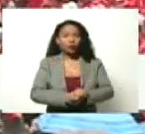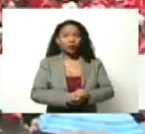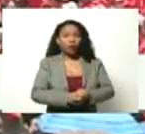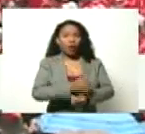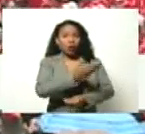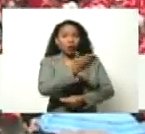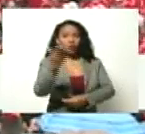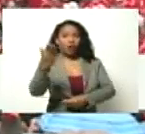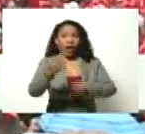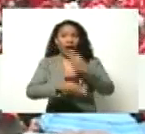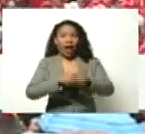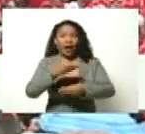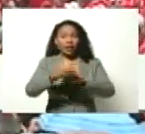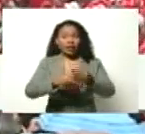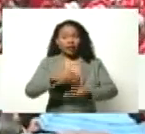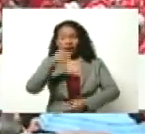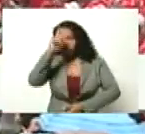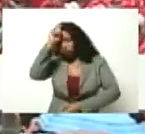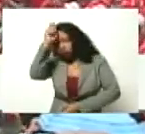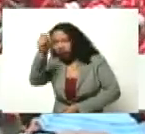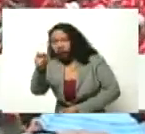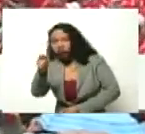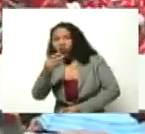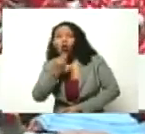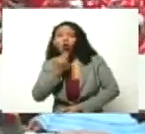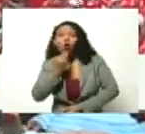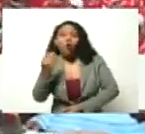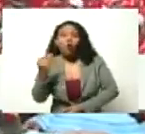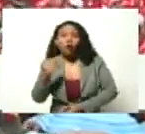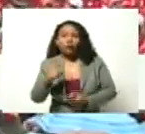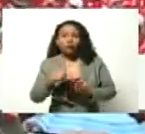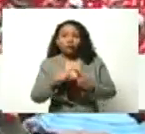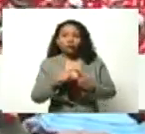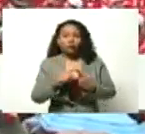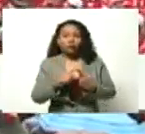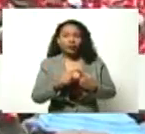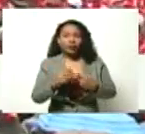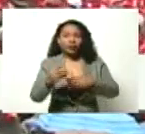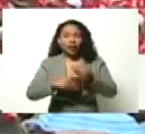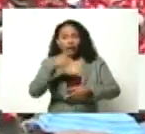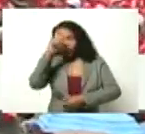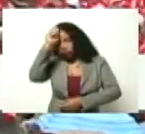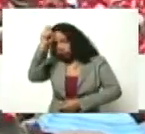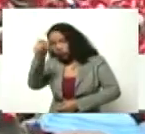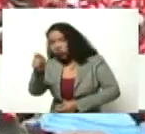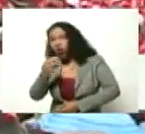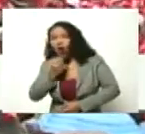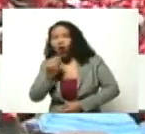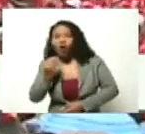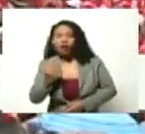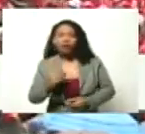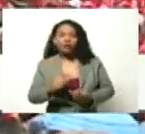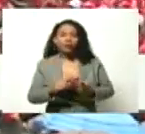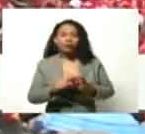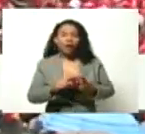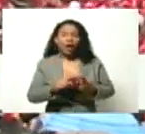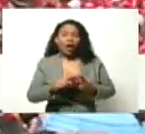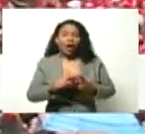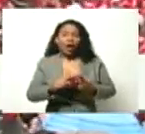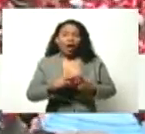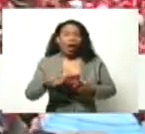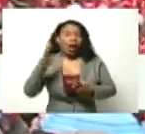se le hace un reconocimiento a la juventud se le hace un reconocimiento a la juventud se le hace un